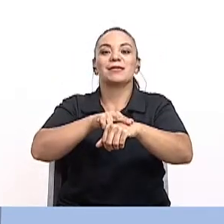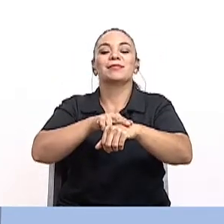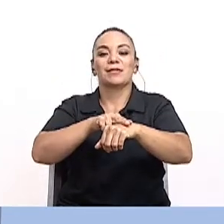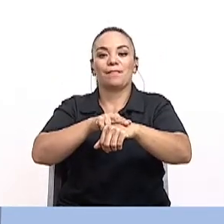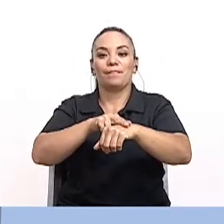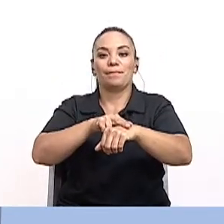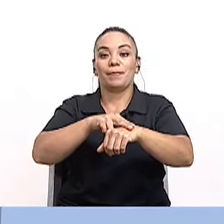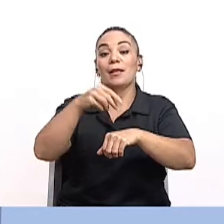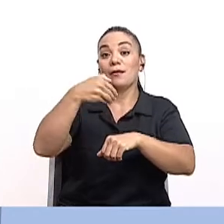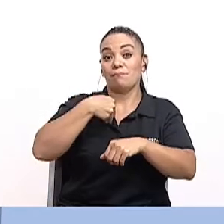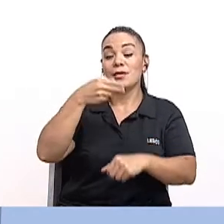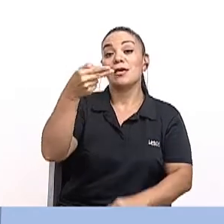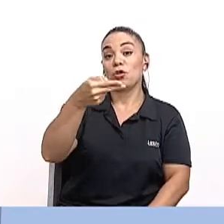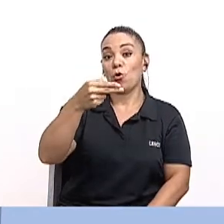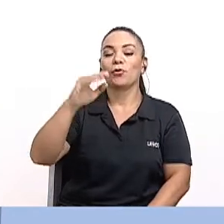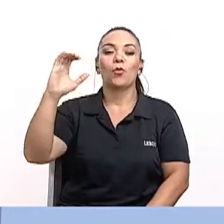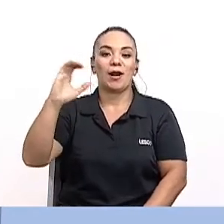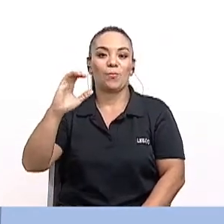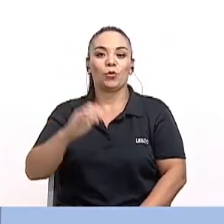por hidrógeno y carbono.